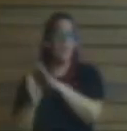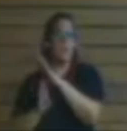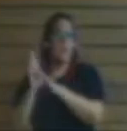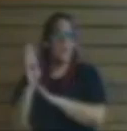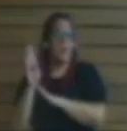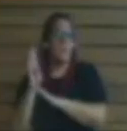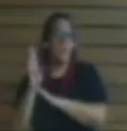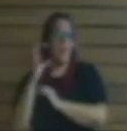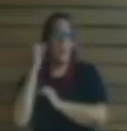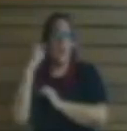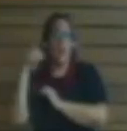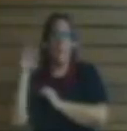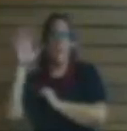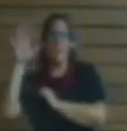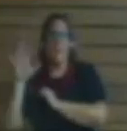empresas? Un